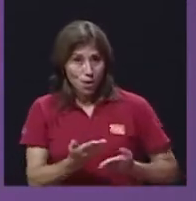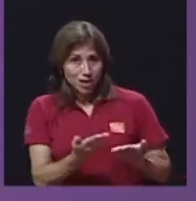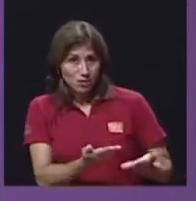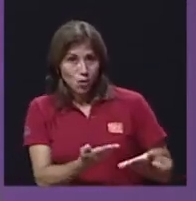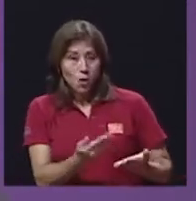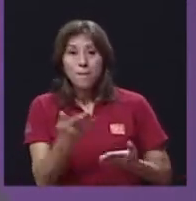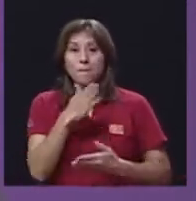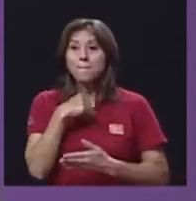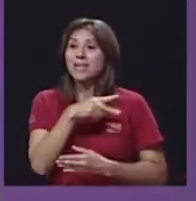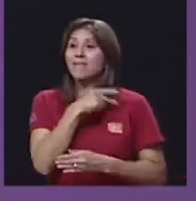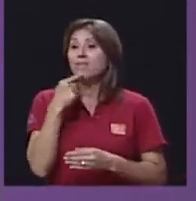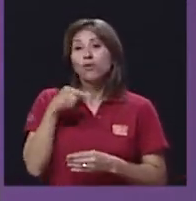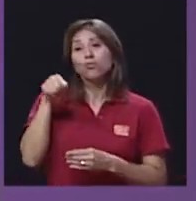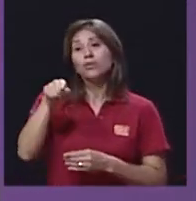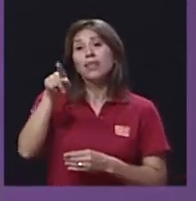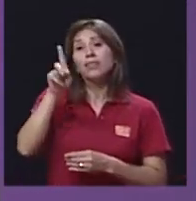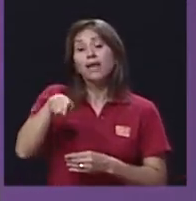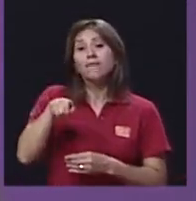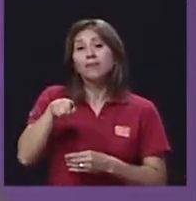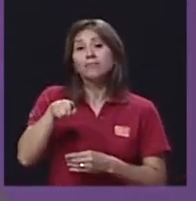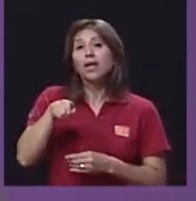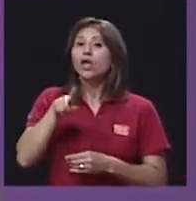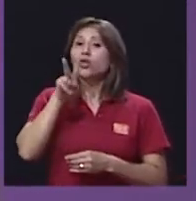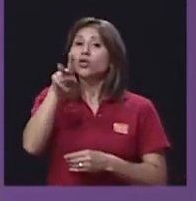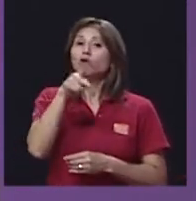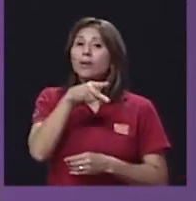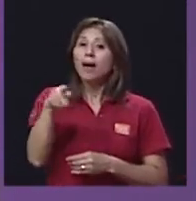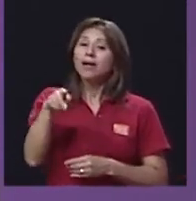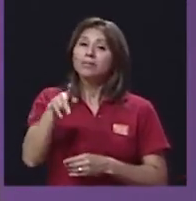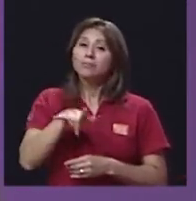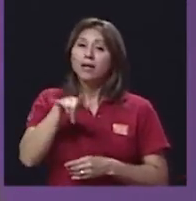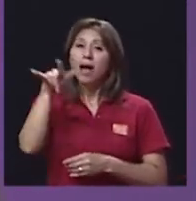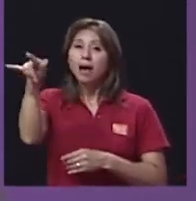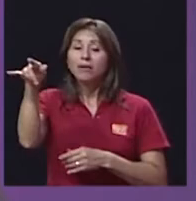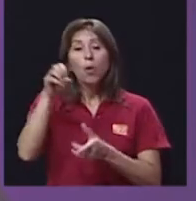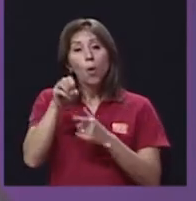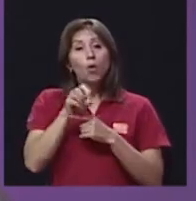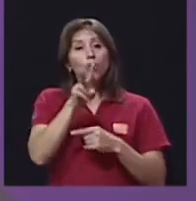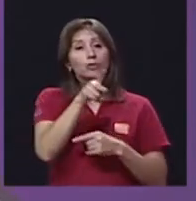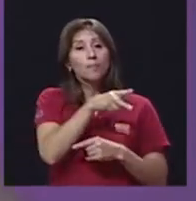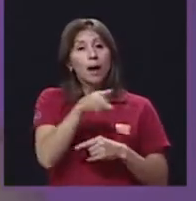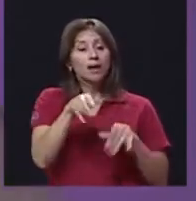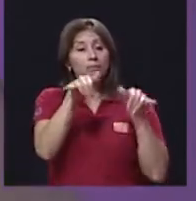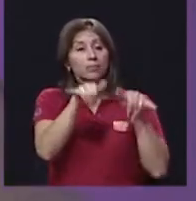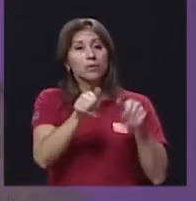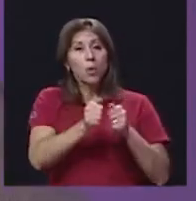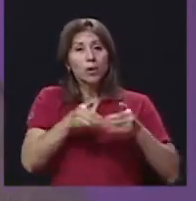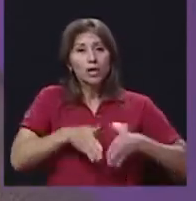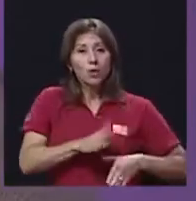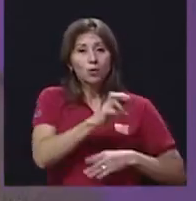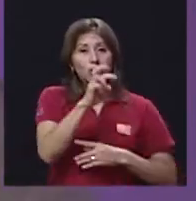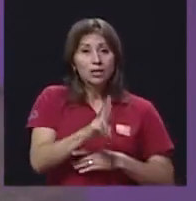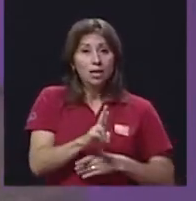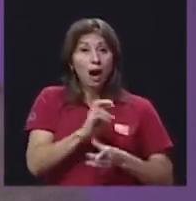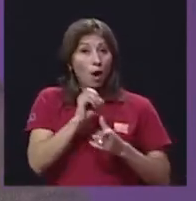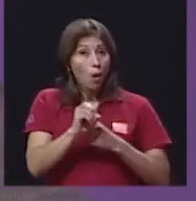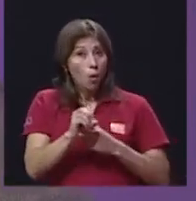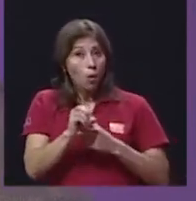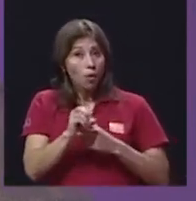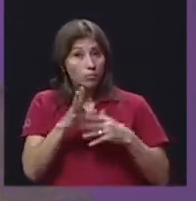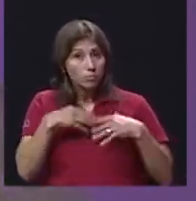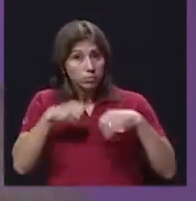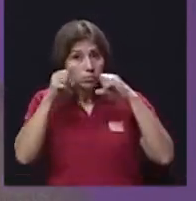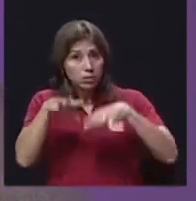semanas al mes y quedarte dos semanas contenido costa rica o tienes que renunciar al trabajo y digo yo antes era capaz de hacer eso y más